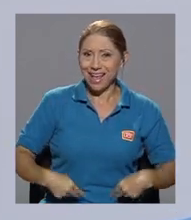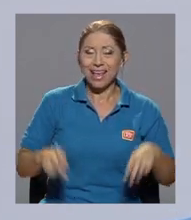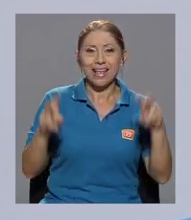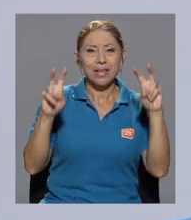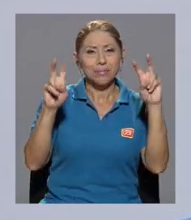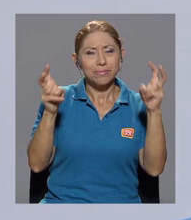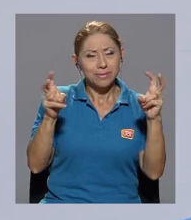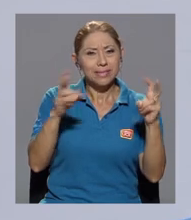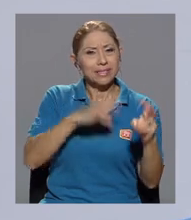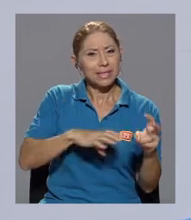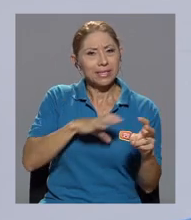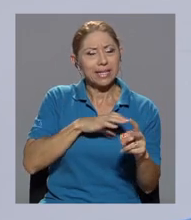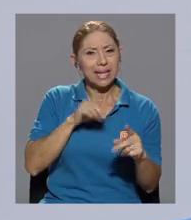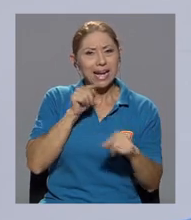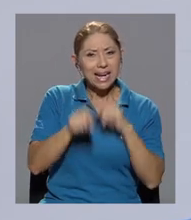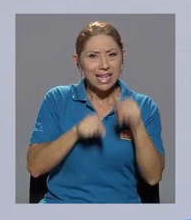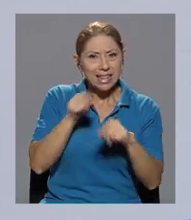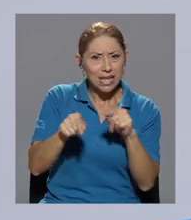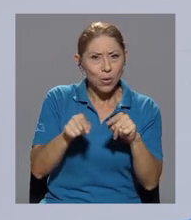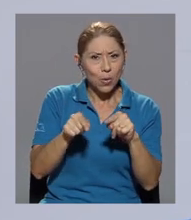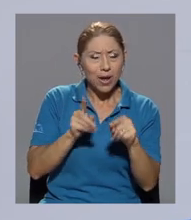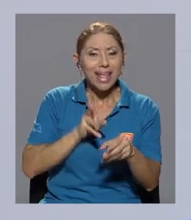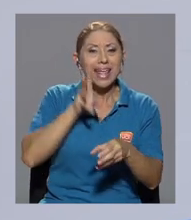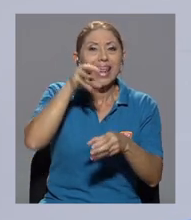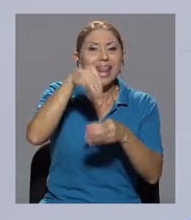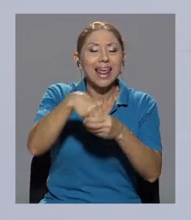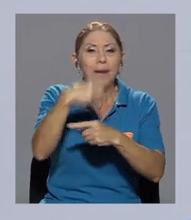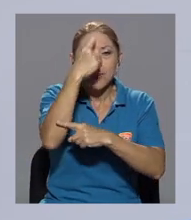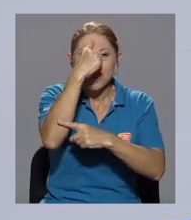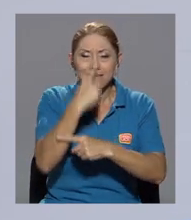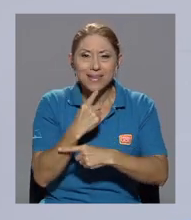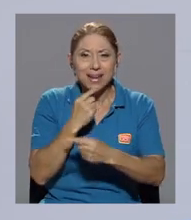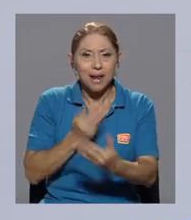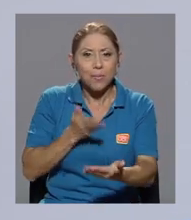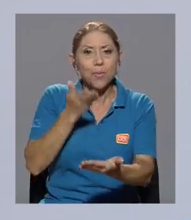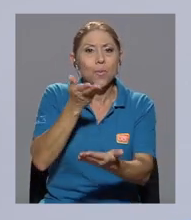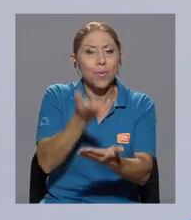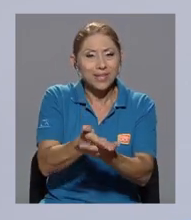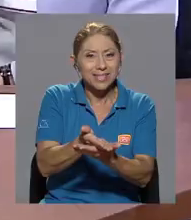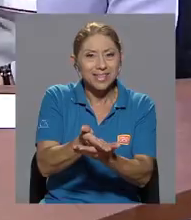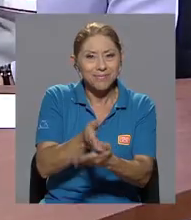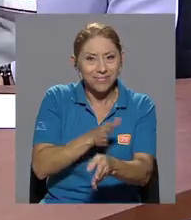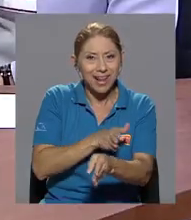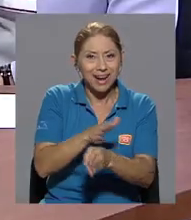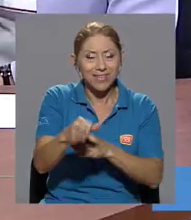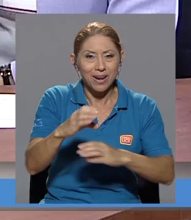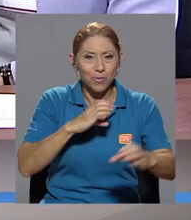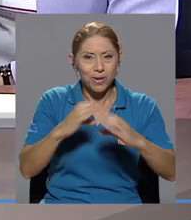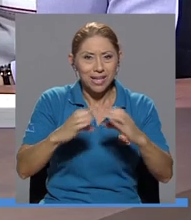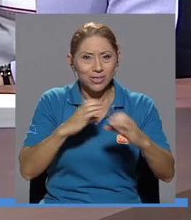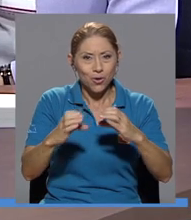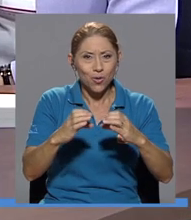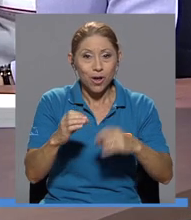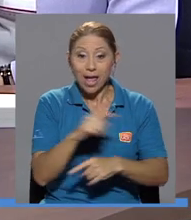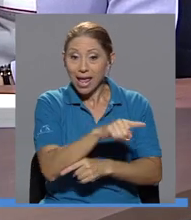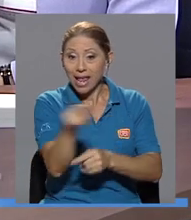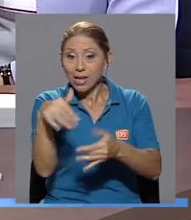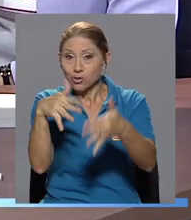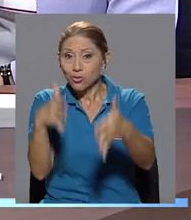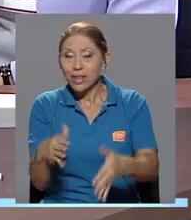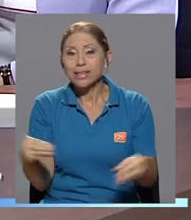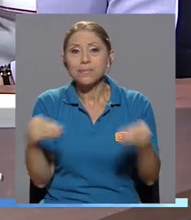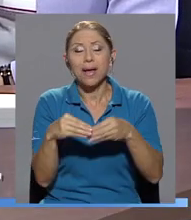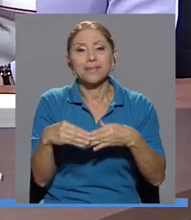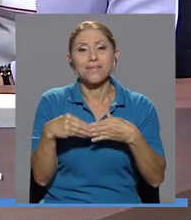el perfil digamos a la propuesta del plan de estudios de la carrera de comunicación a los y las estudiantes les permite ser más flexibles